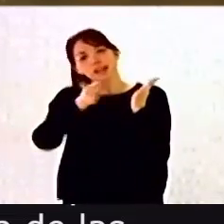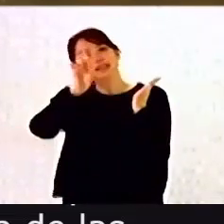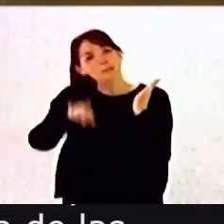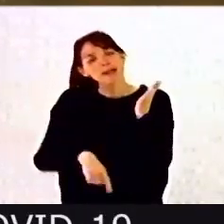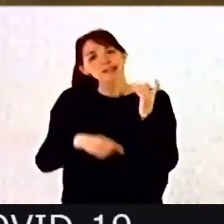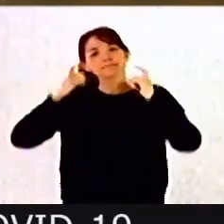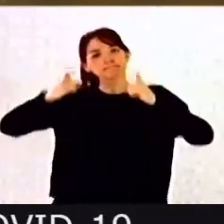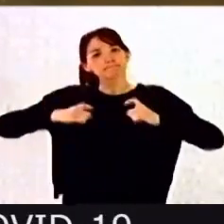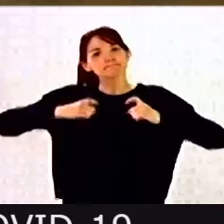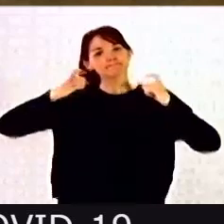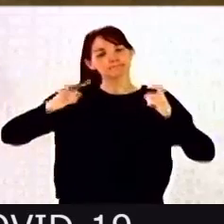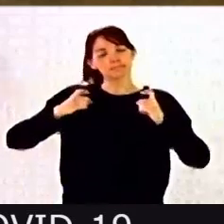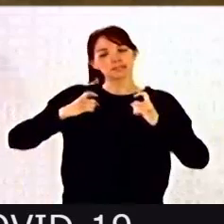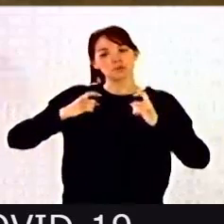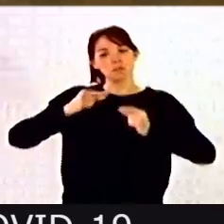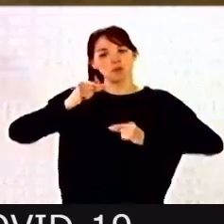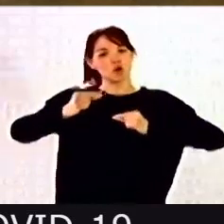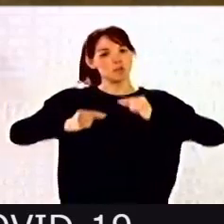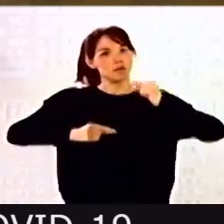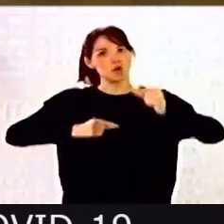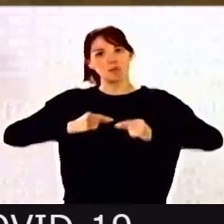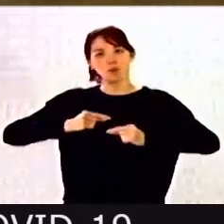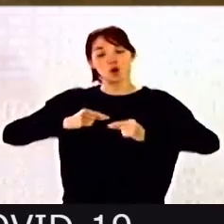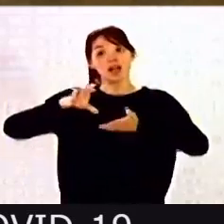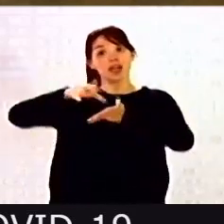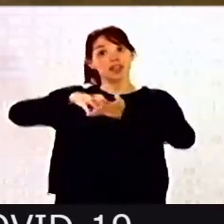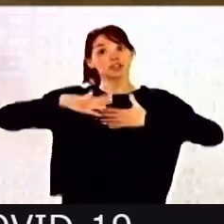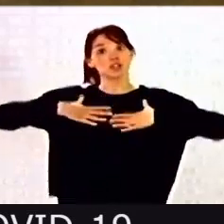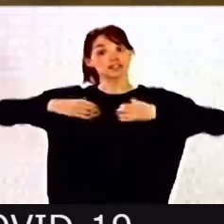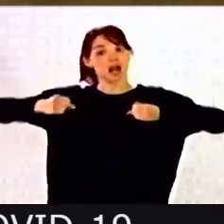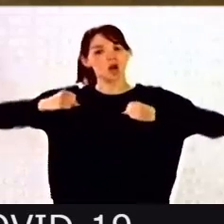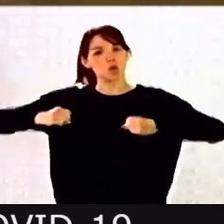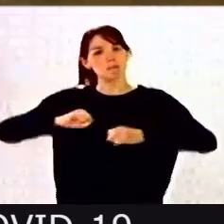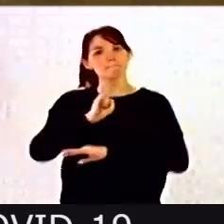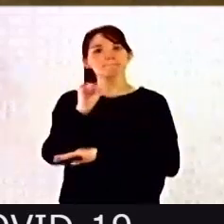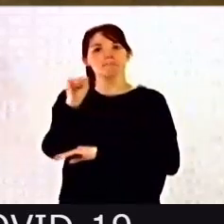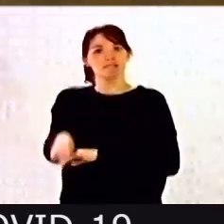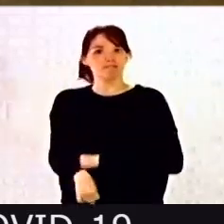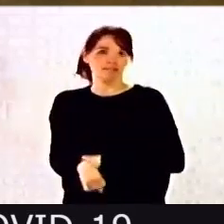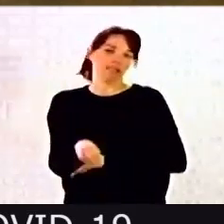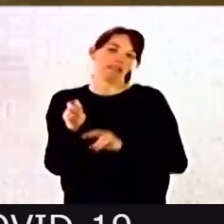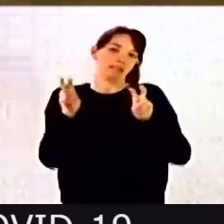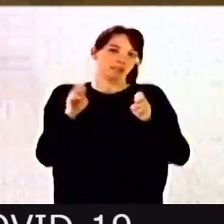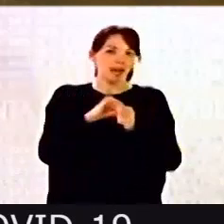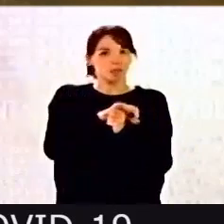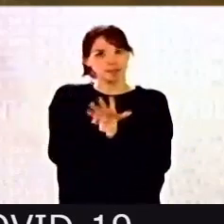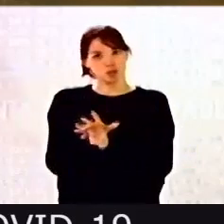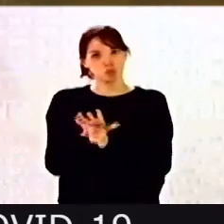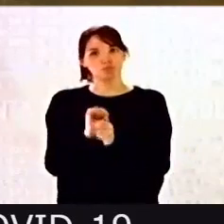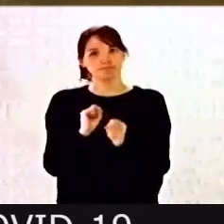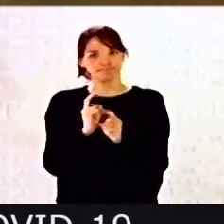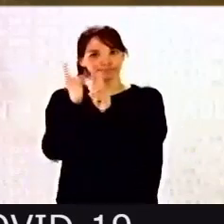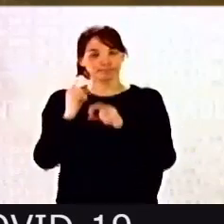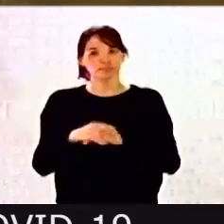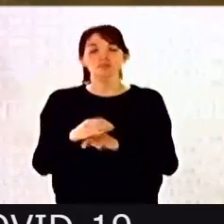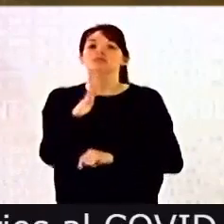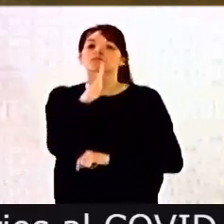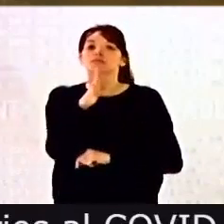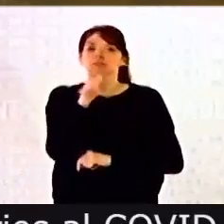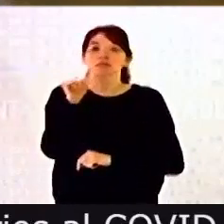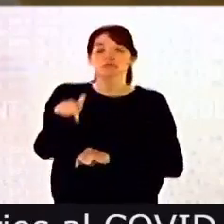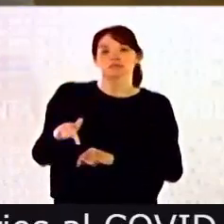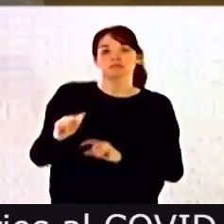ganando terreno en nuestros centros sanitarios al COVID-19. Y esto es debido a